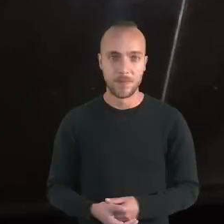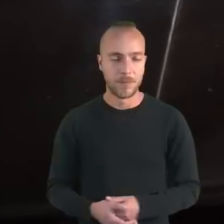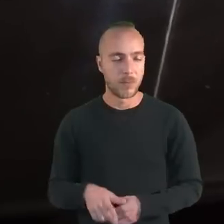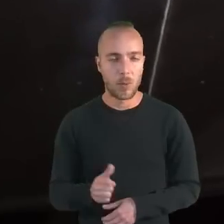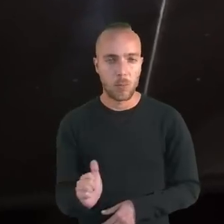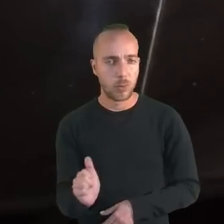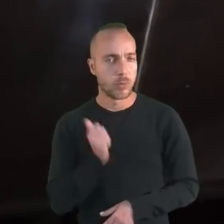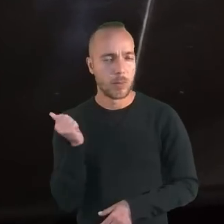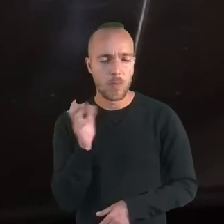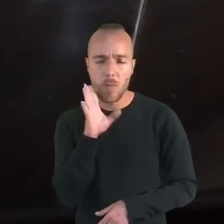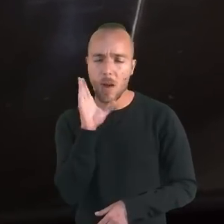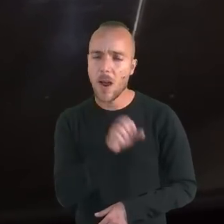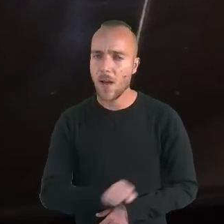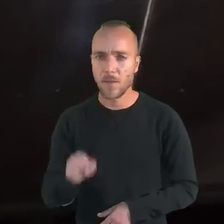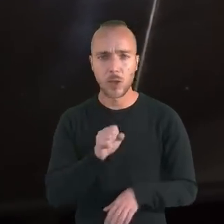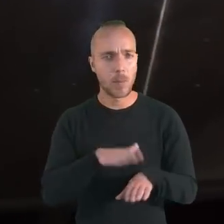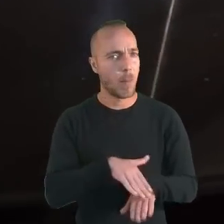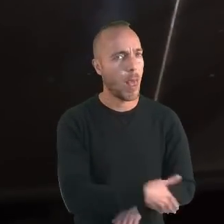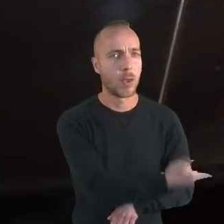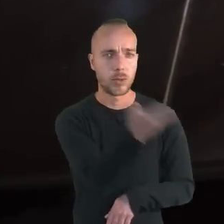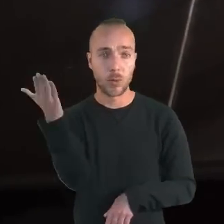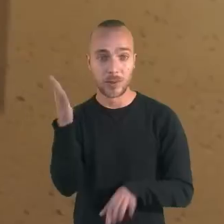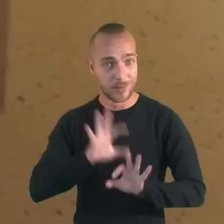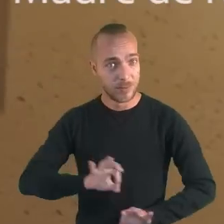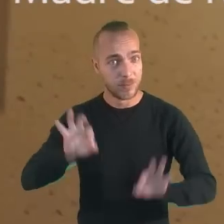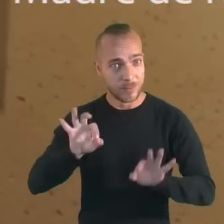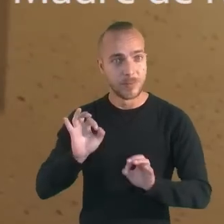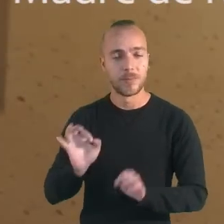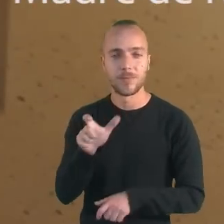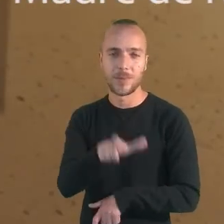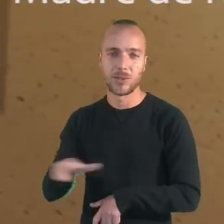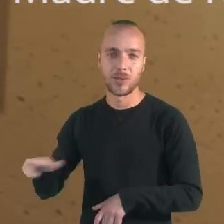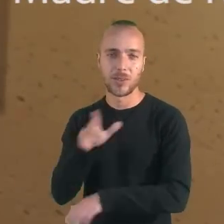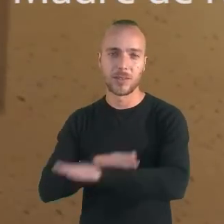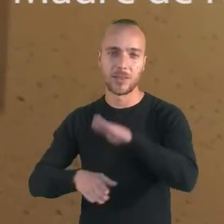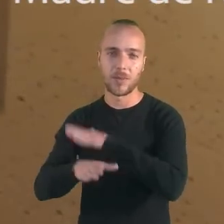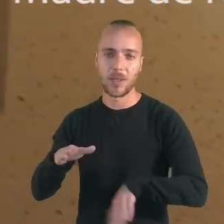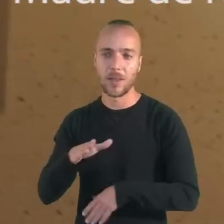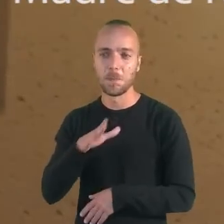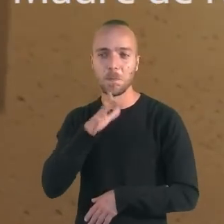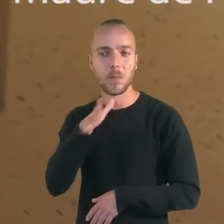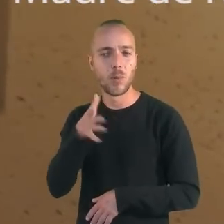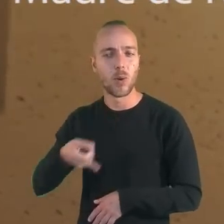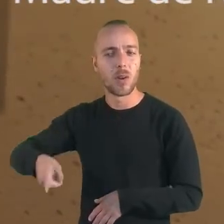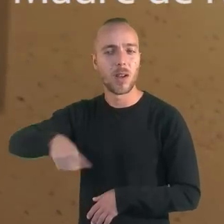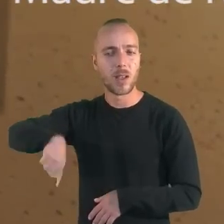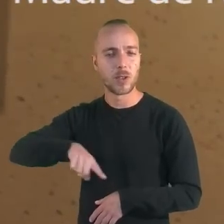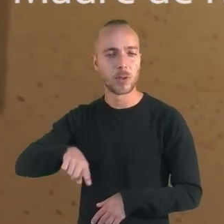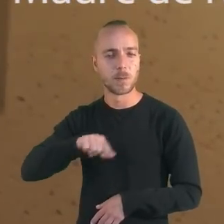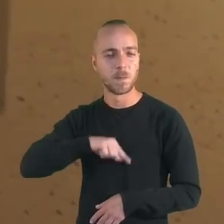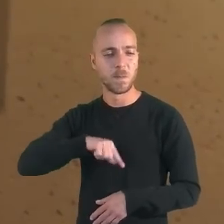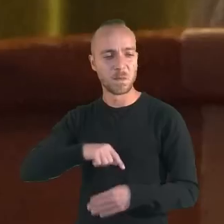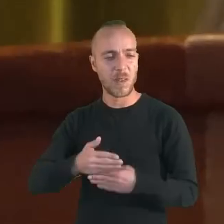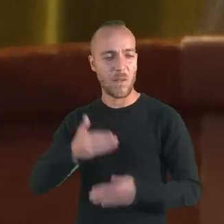Una opción excelente para todas las personas y especialmente para las que tienen algún tipo de discapacidad, que son los que se pueden ver pues un poco